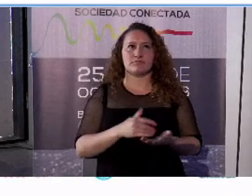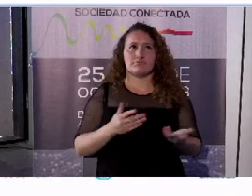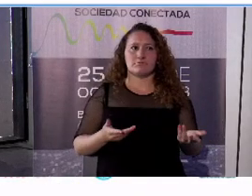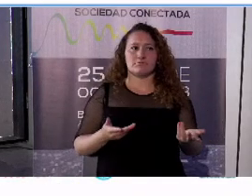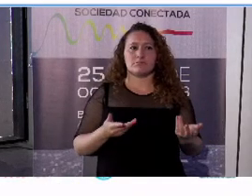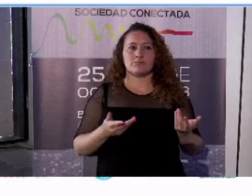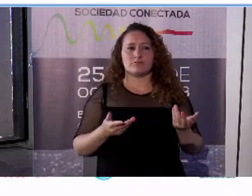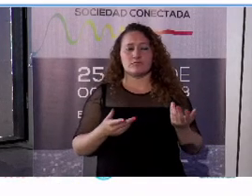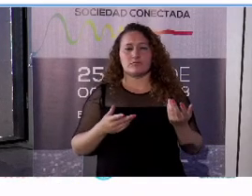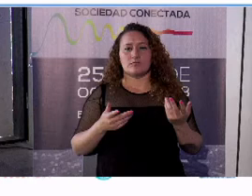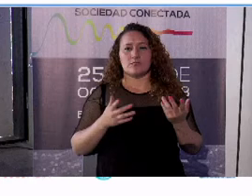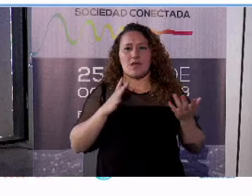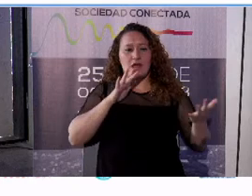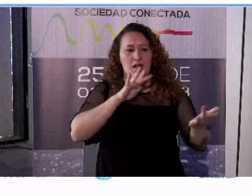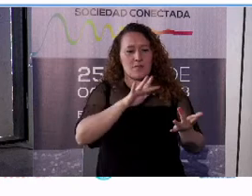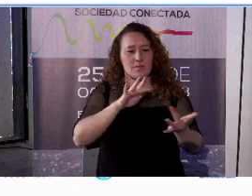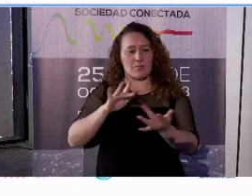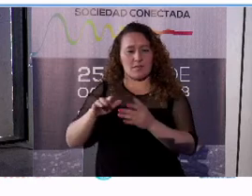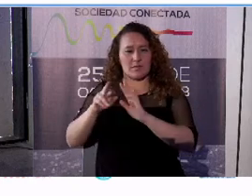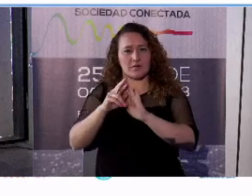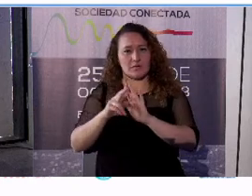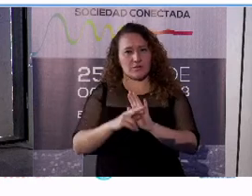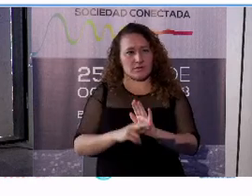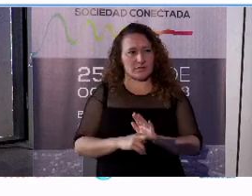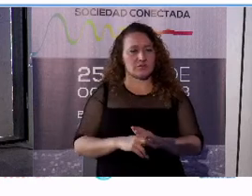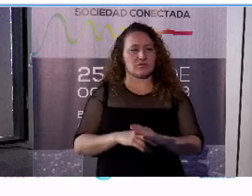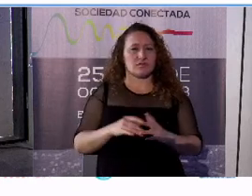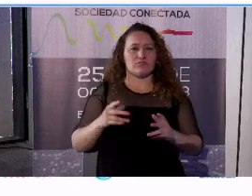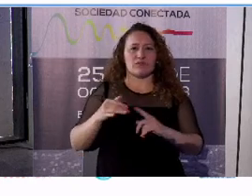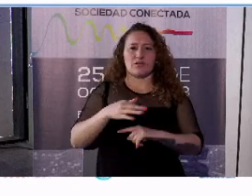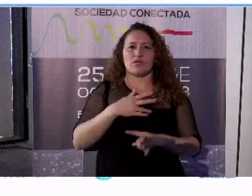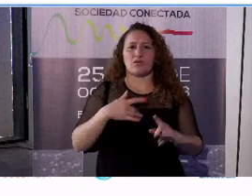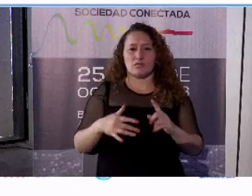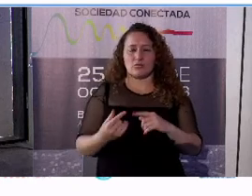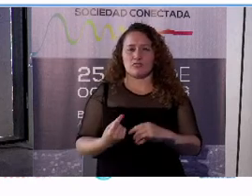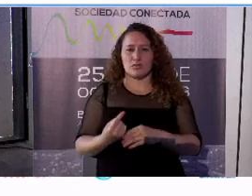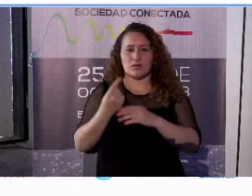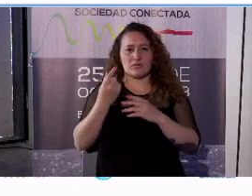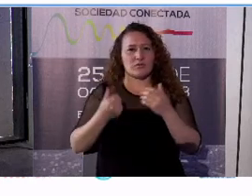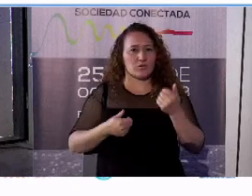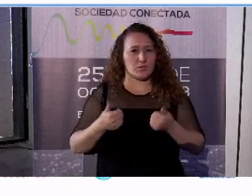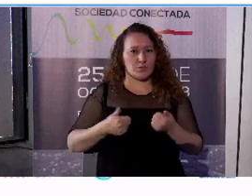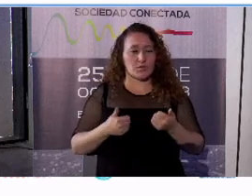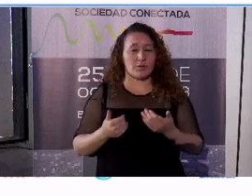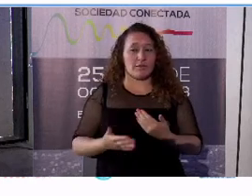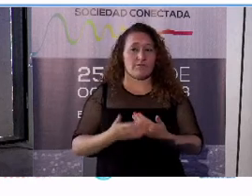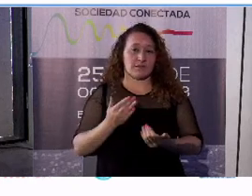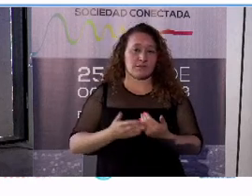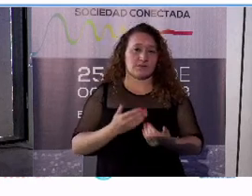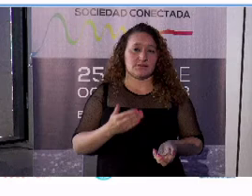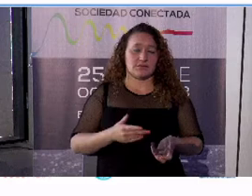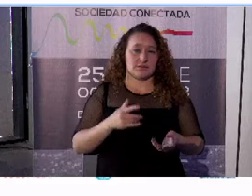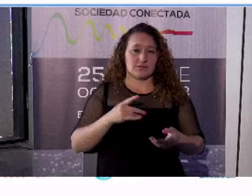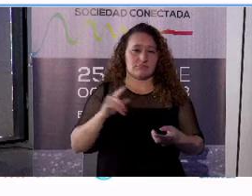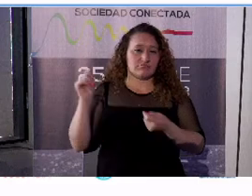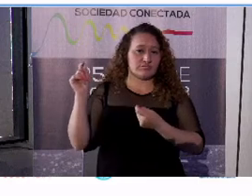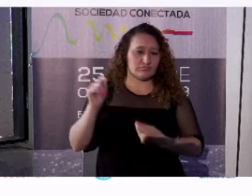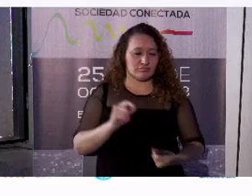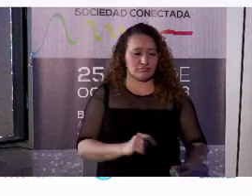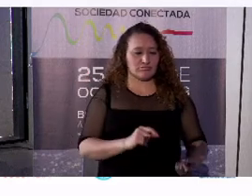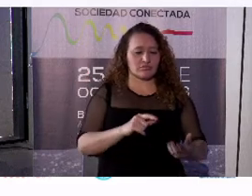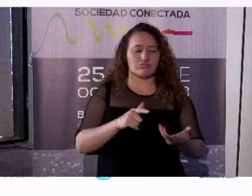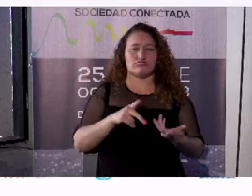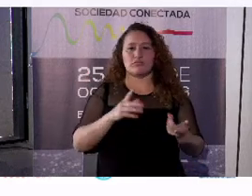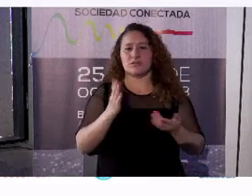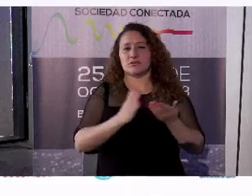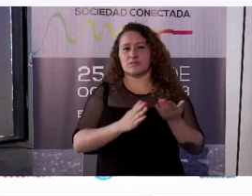eh una adecuada regulación un entorno de política también eh que facilite la inversión y la asequibilidad a los